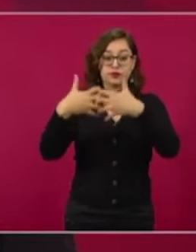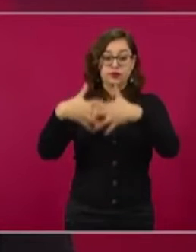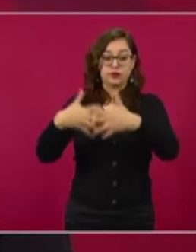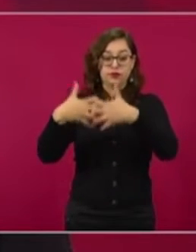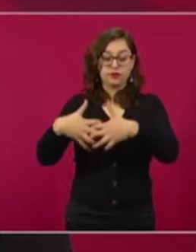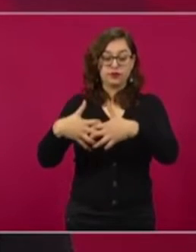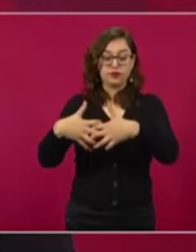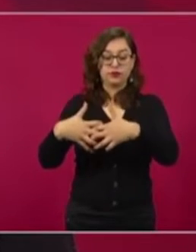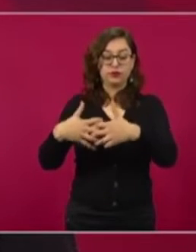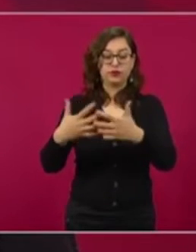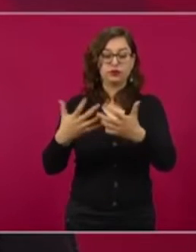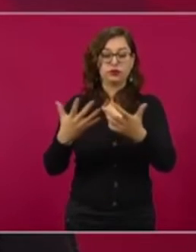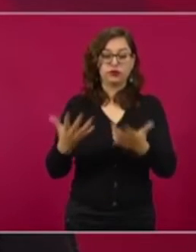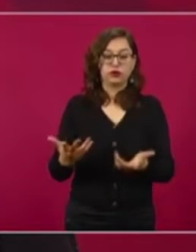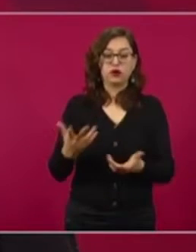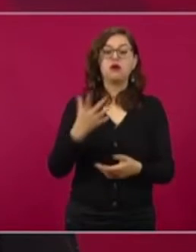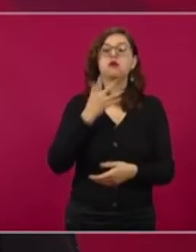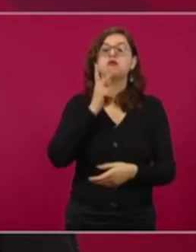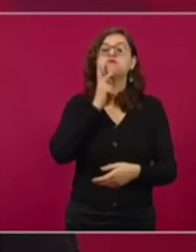de